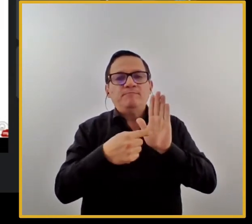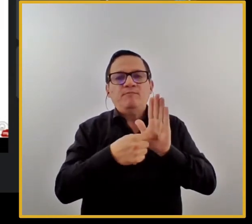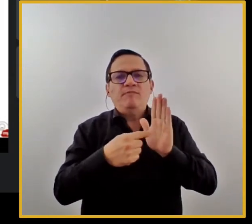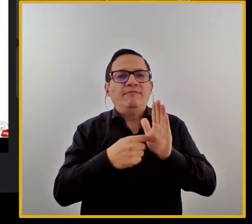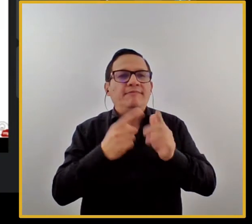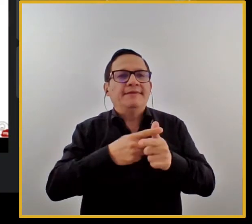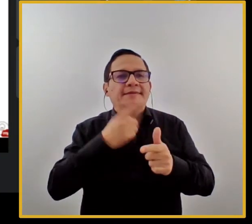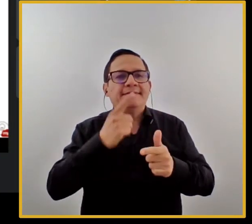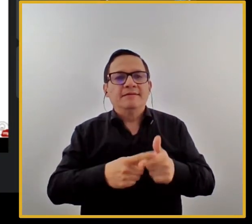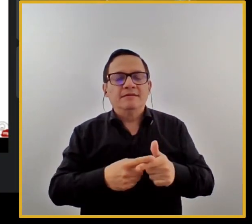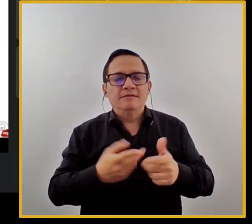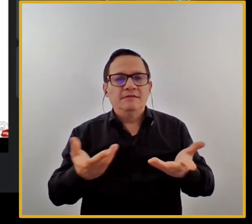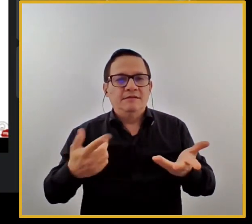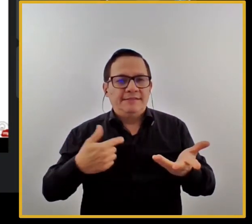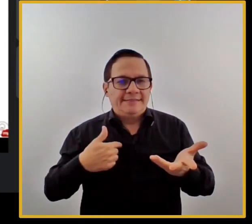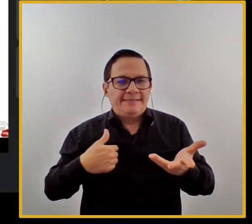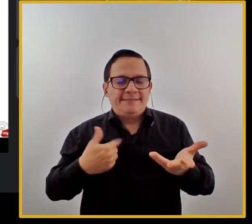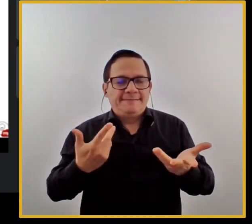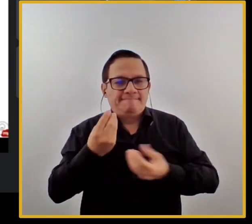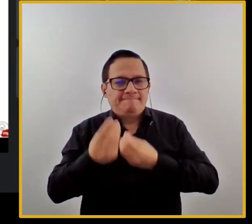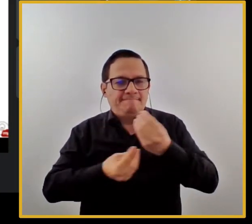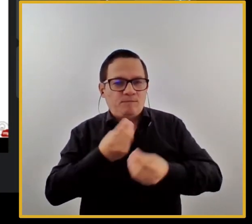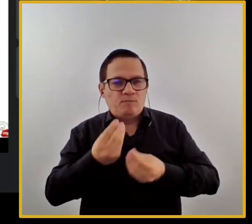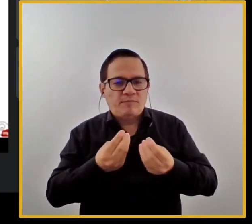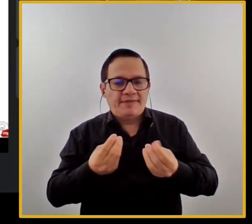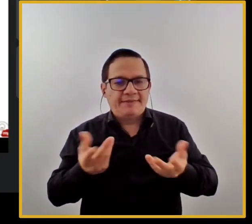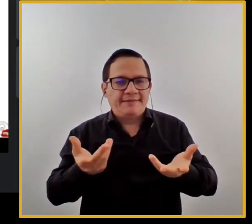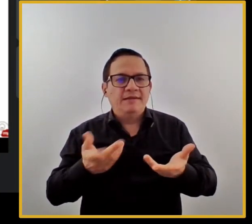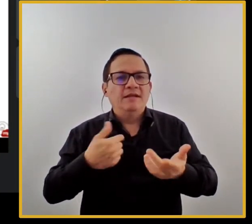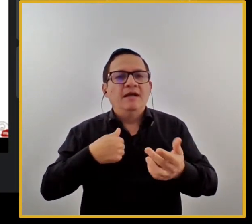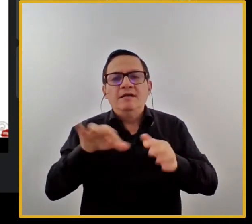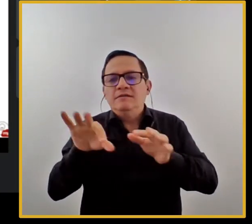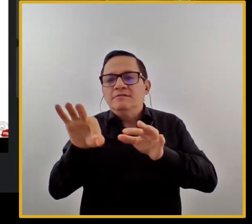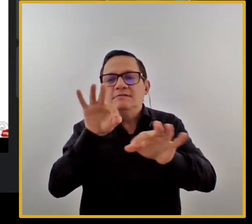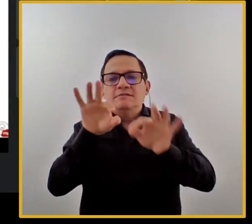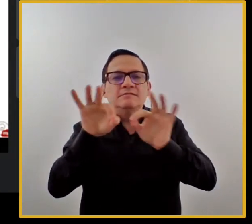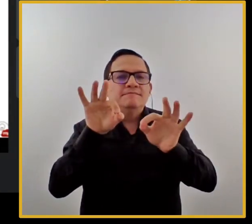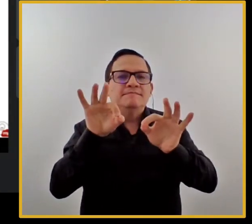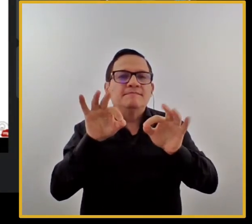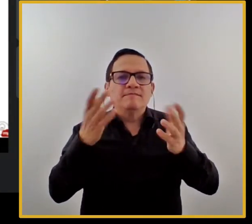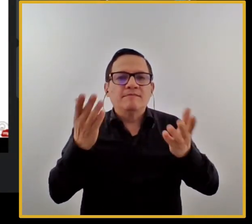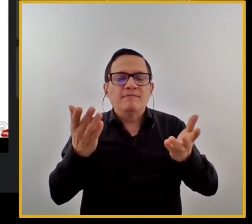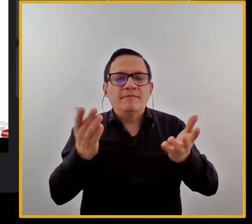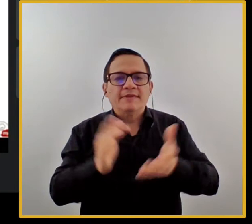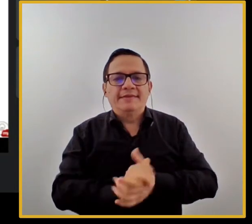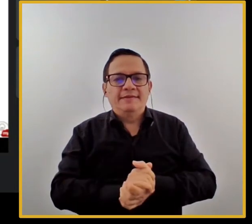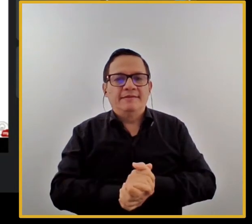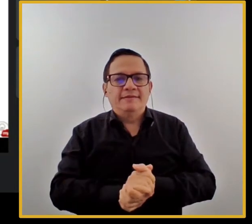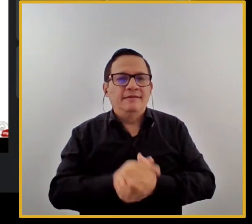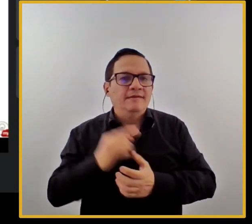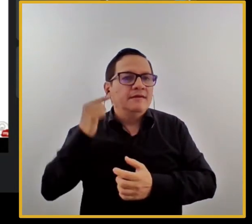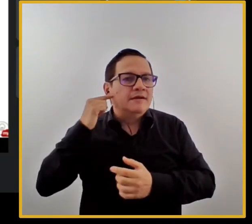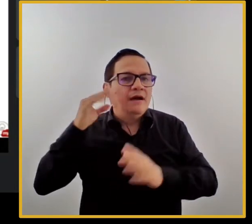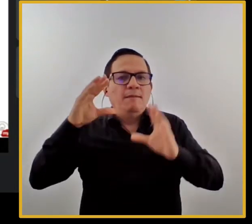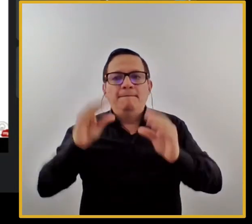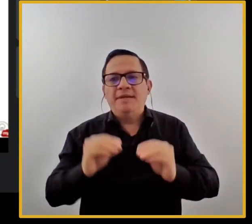entonces, vamos a proceder a seleccionar pues